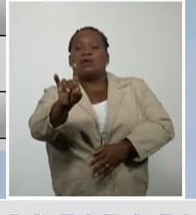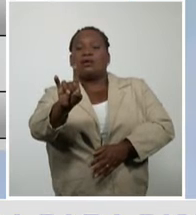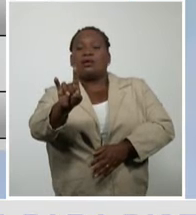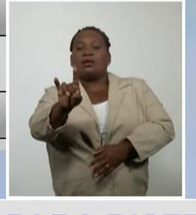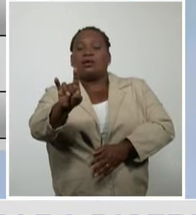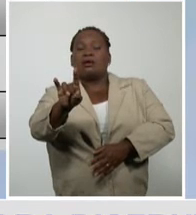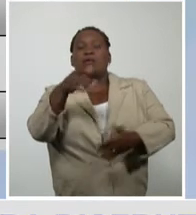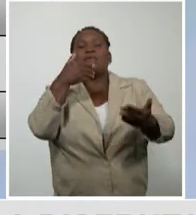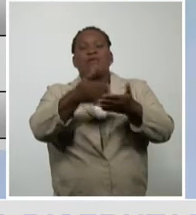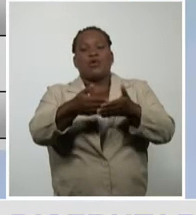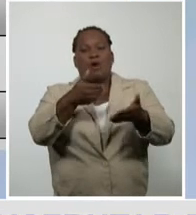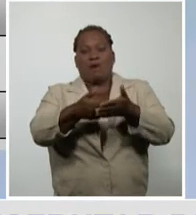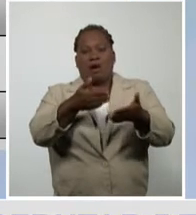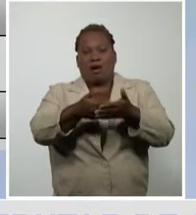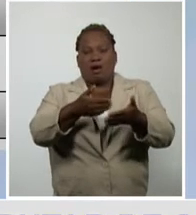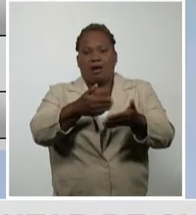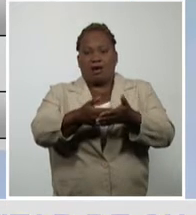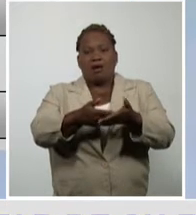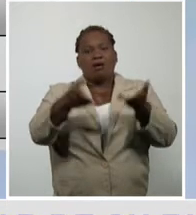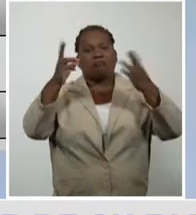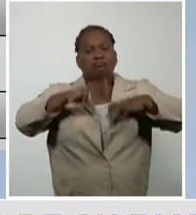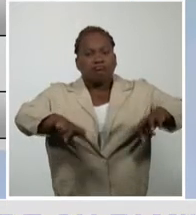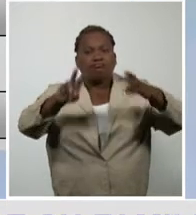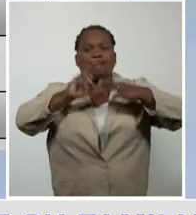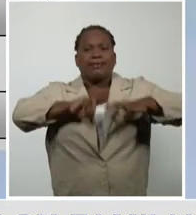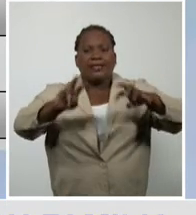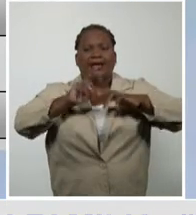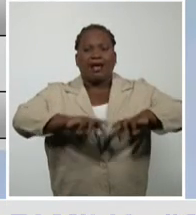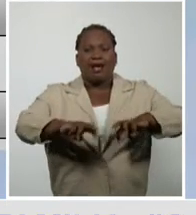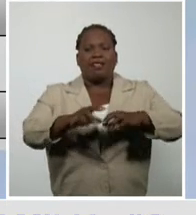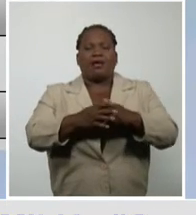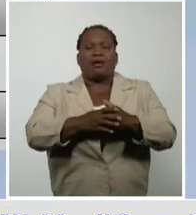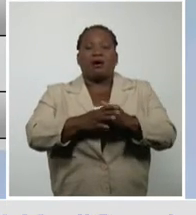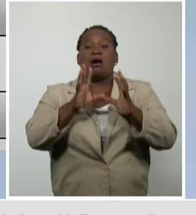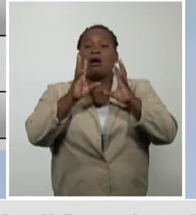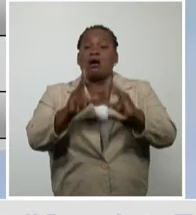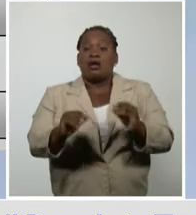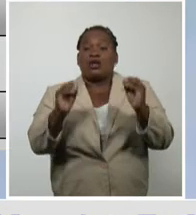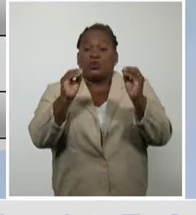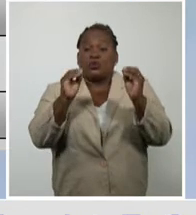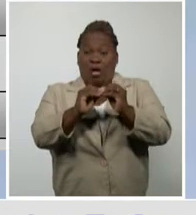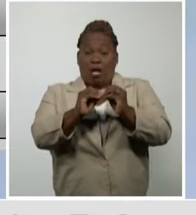muestras que han sido analizadas, y como resultado de este estudio,